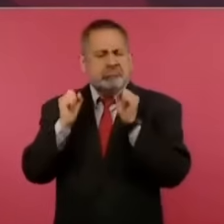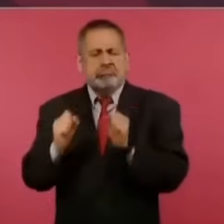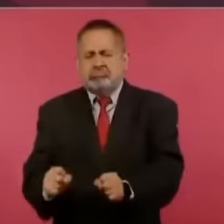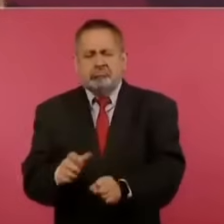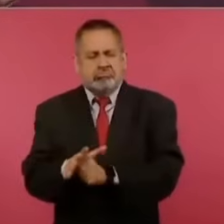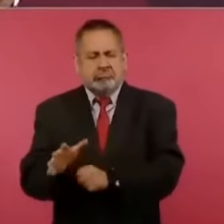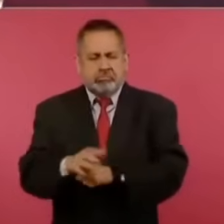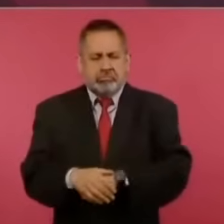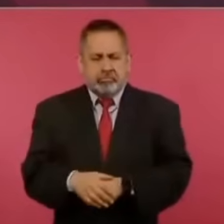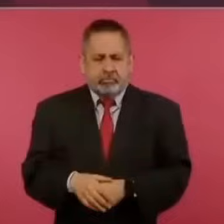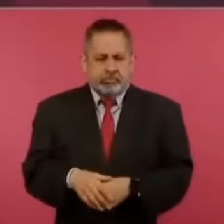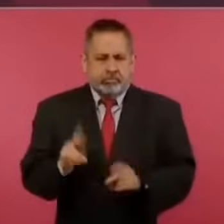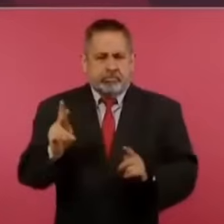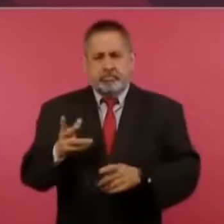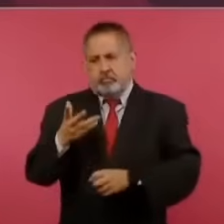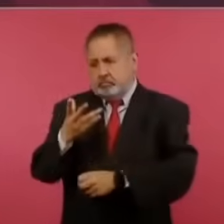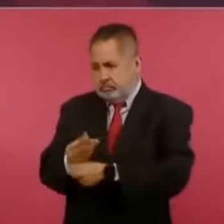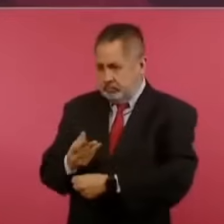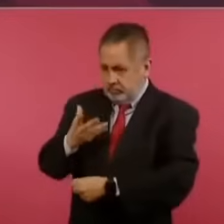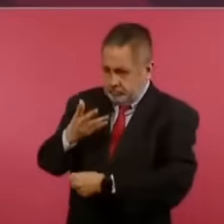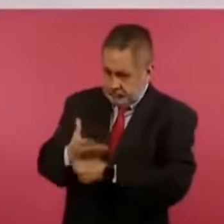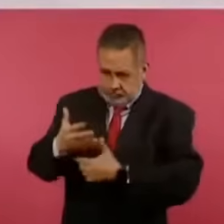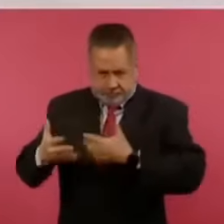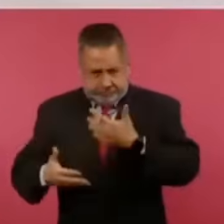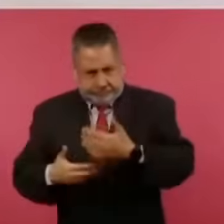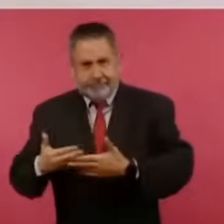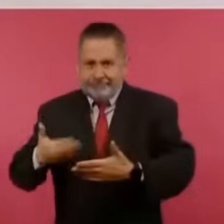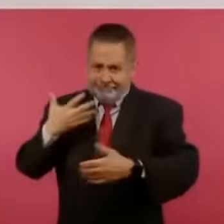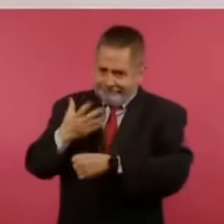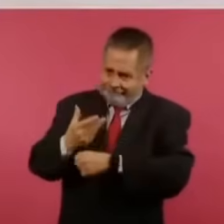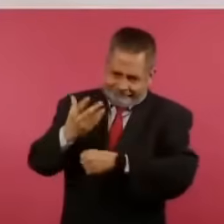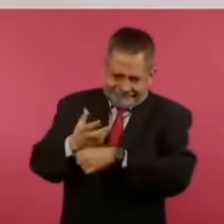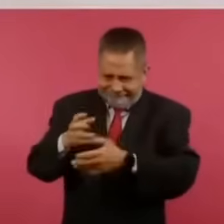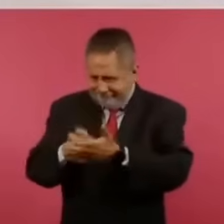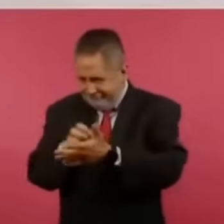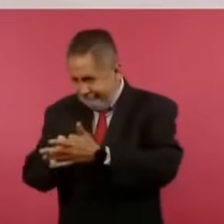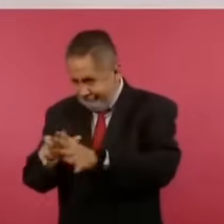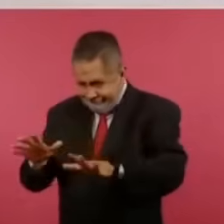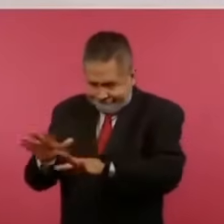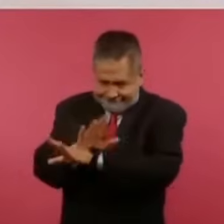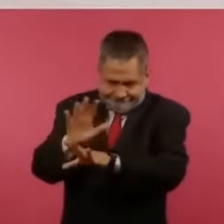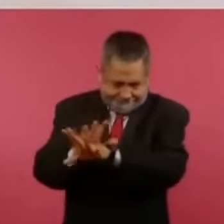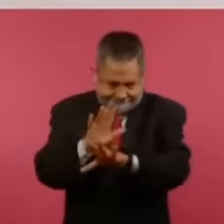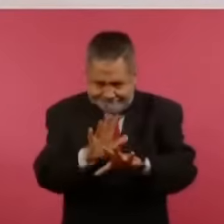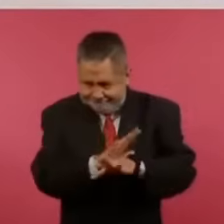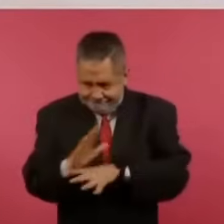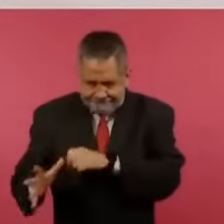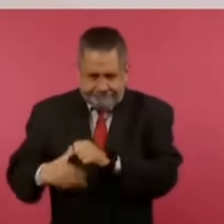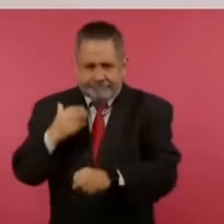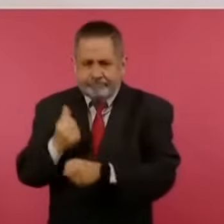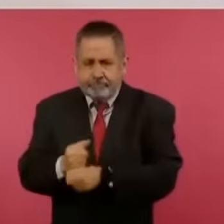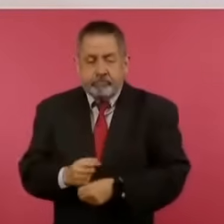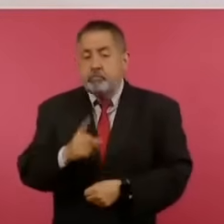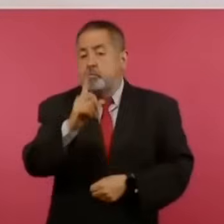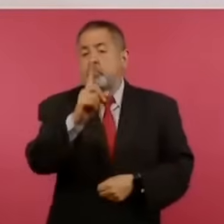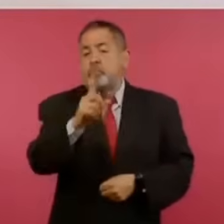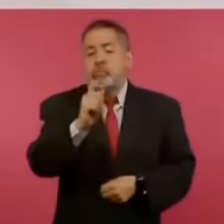Pero ya se llevó a cabo toda una transformación en Pemex. La primera, acabar con la